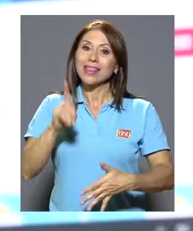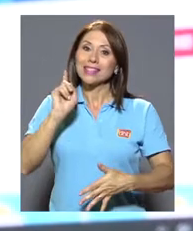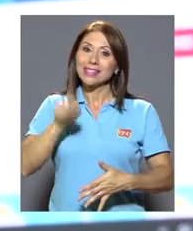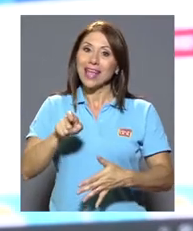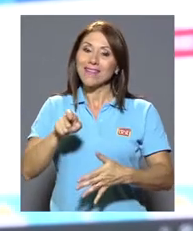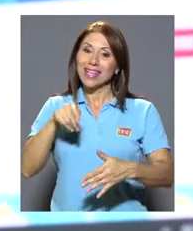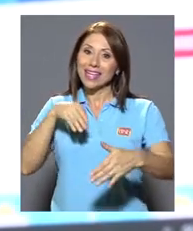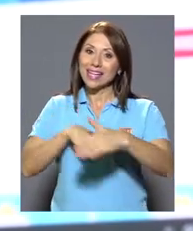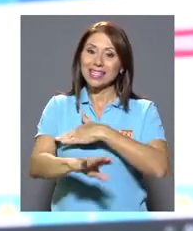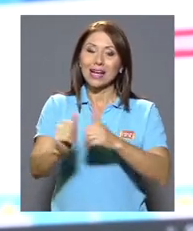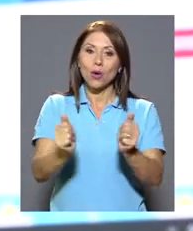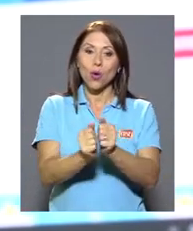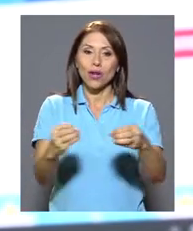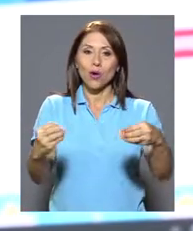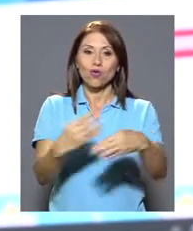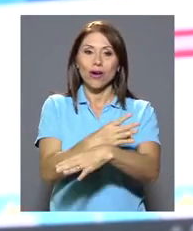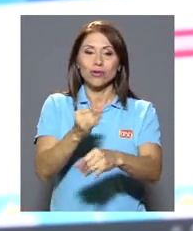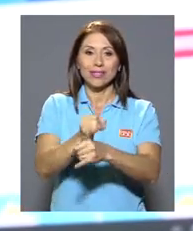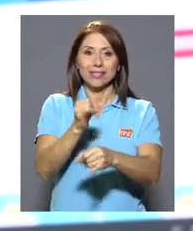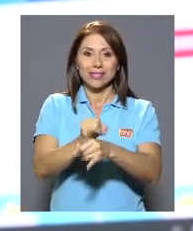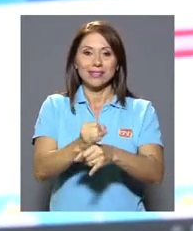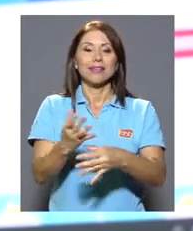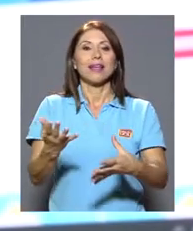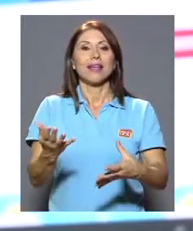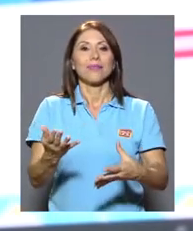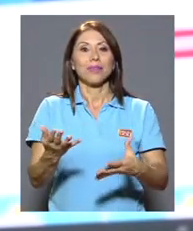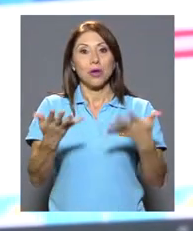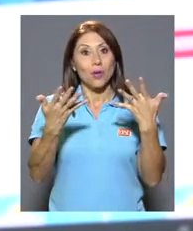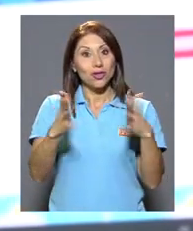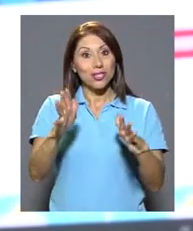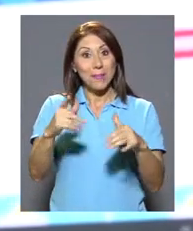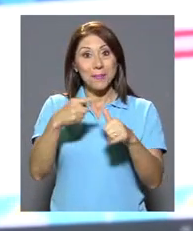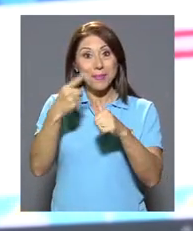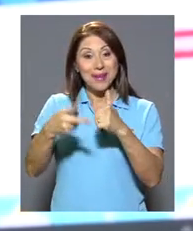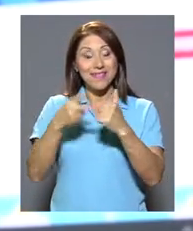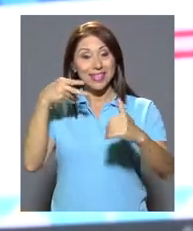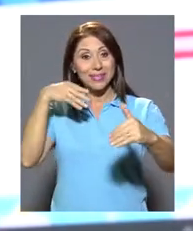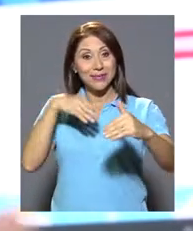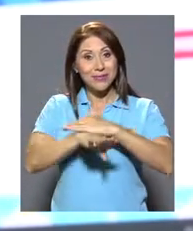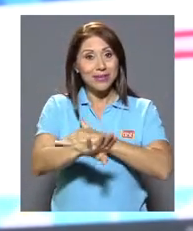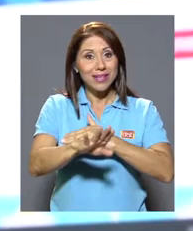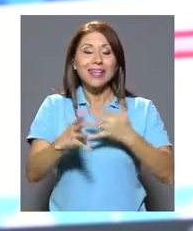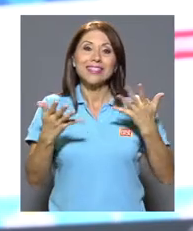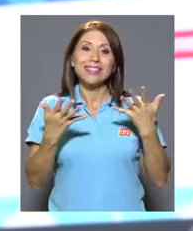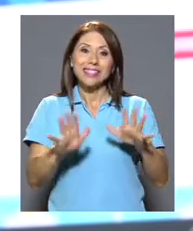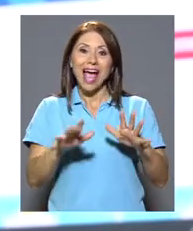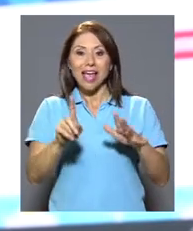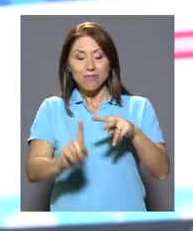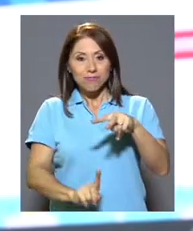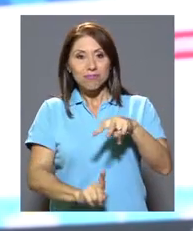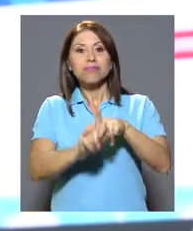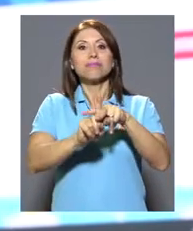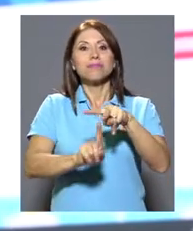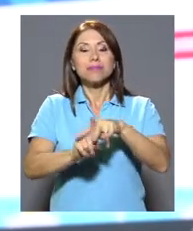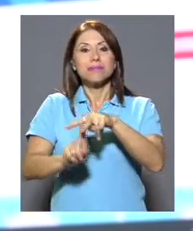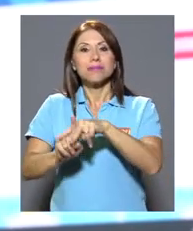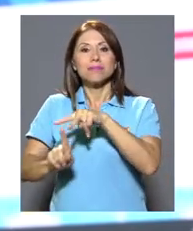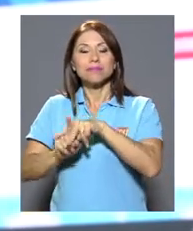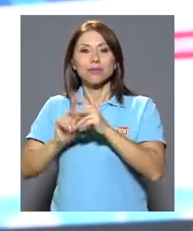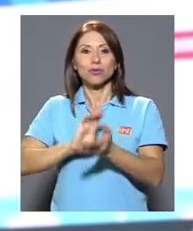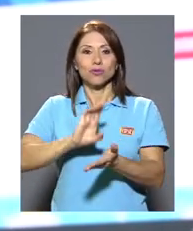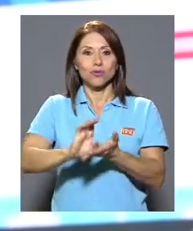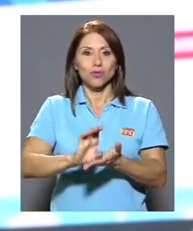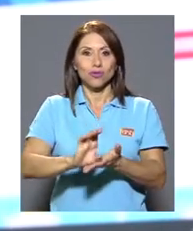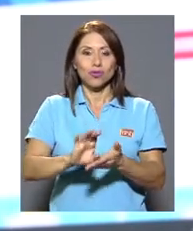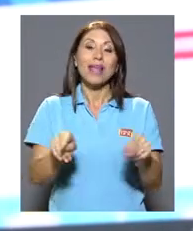ingresar con el correo institucional y una vez que ingresen por primera vez ya les van a salir los cursos y así también los